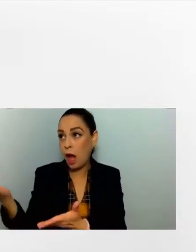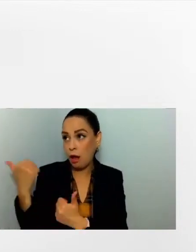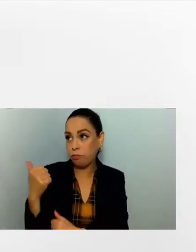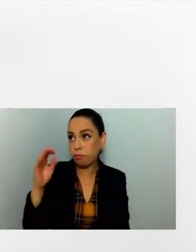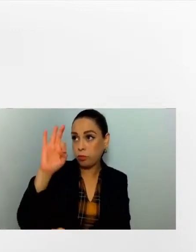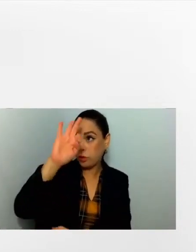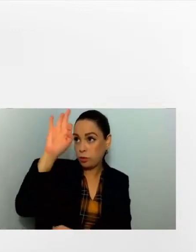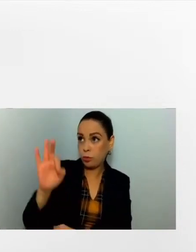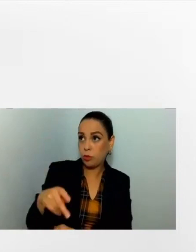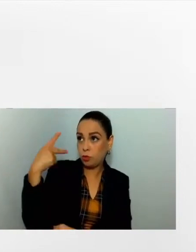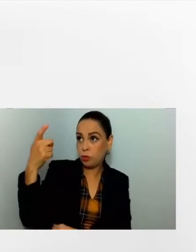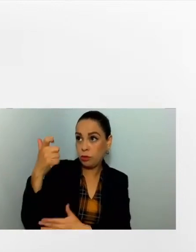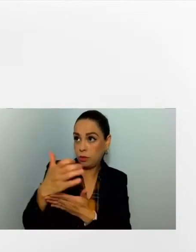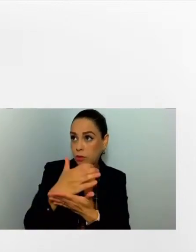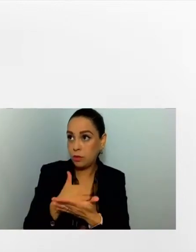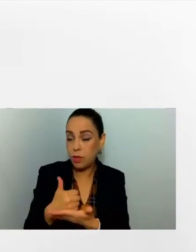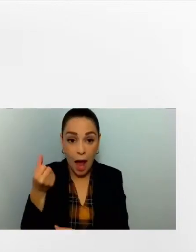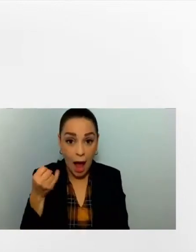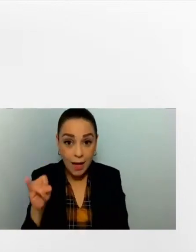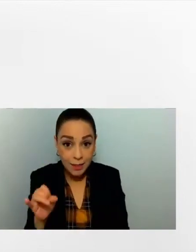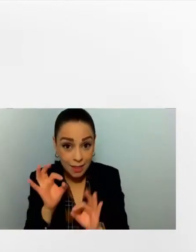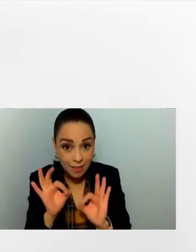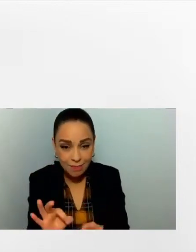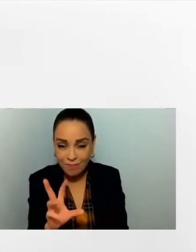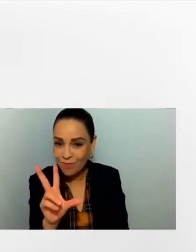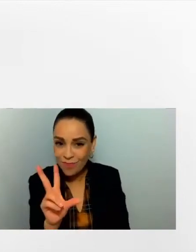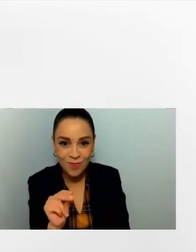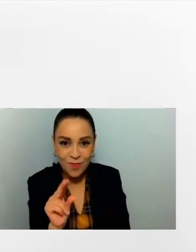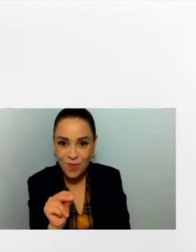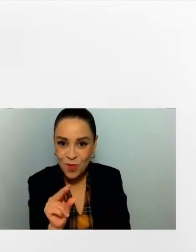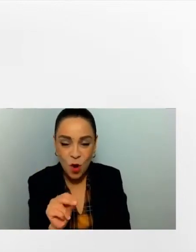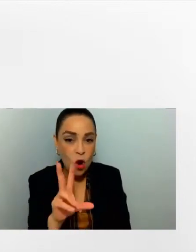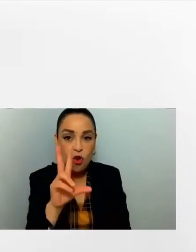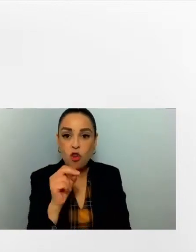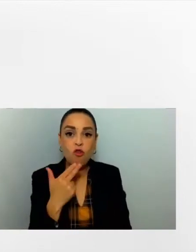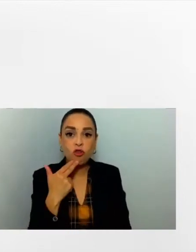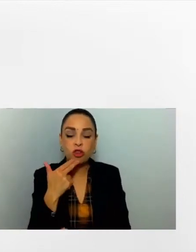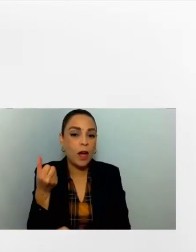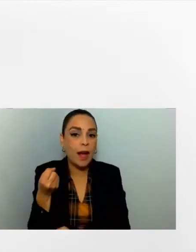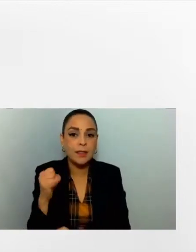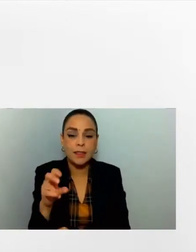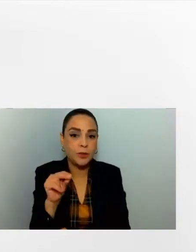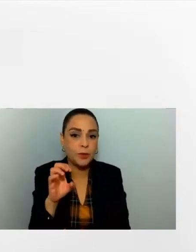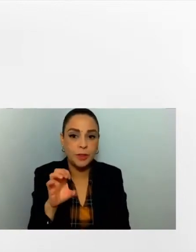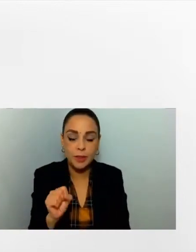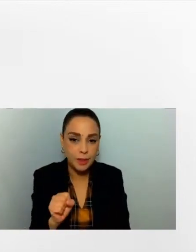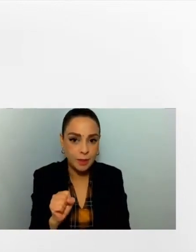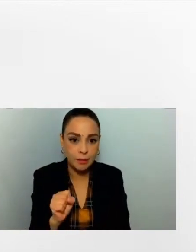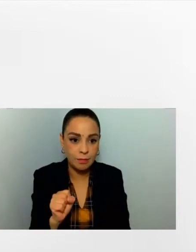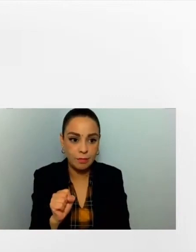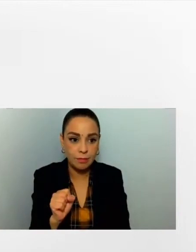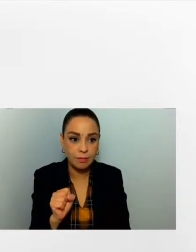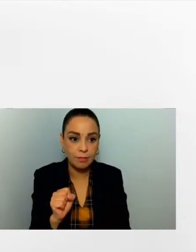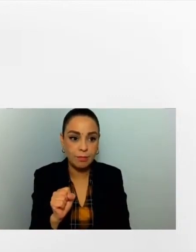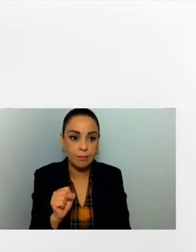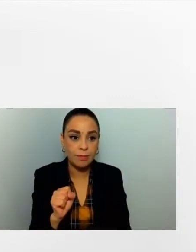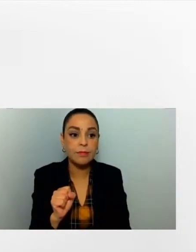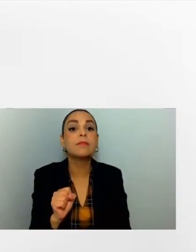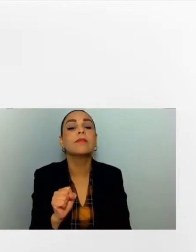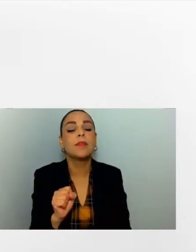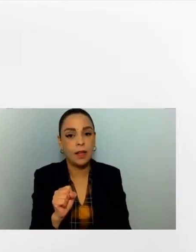así no es como funciona o no es como debería de funcionar según lo que nos ha señalado la Corte, sino que tiene que